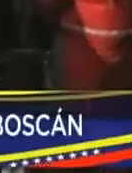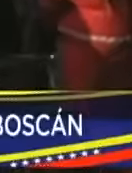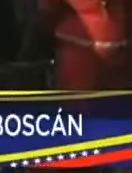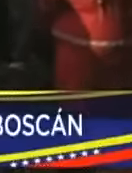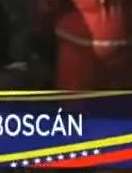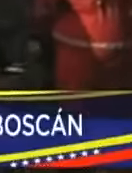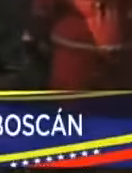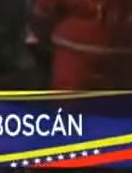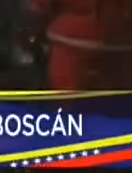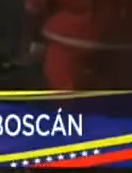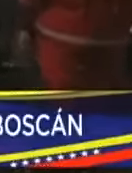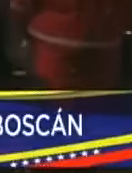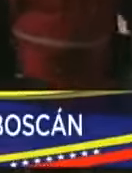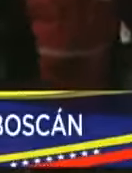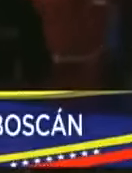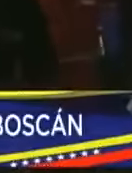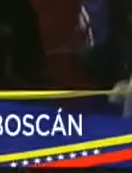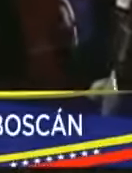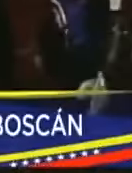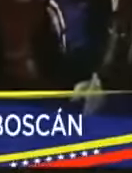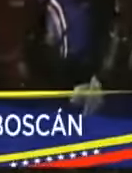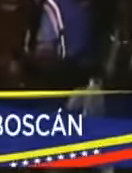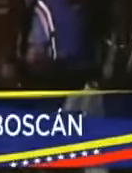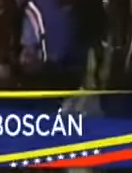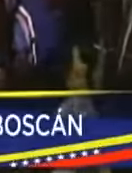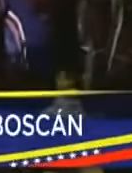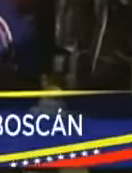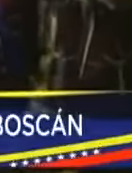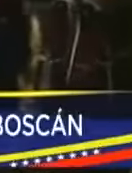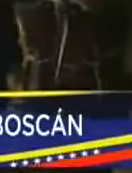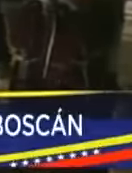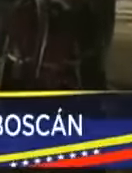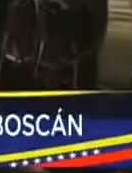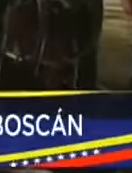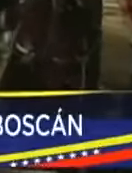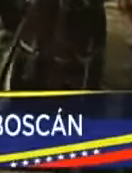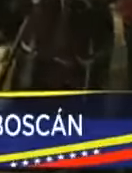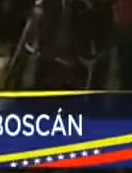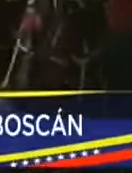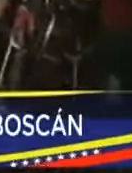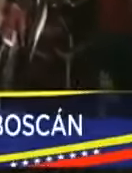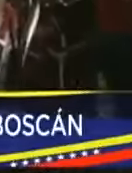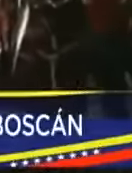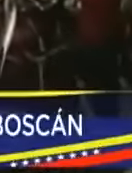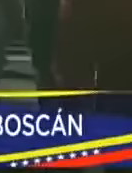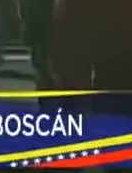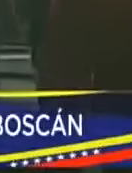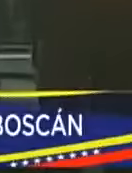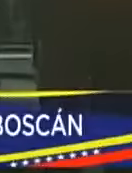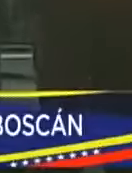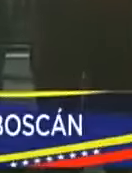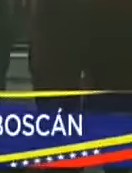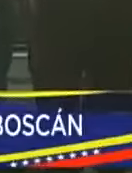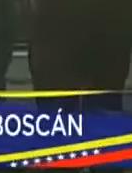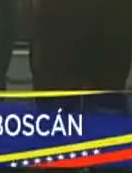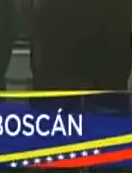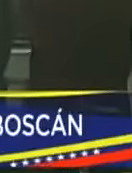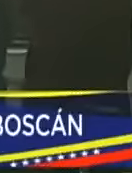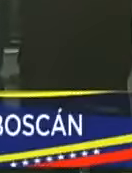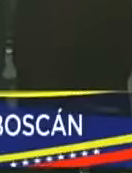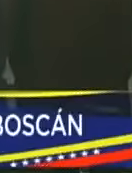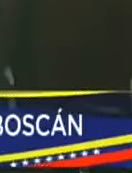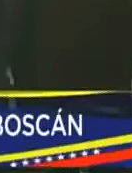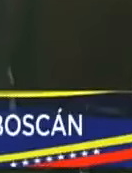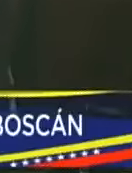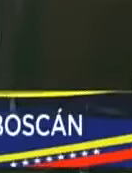paralelo, ya hoy podemos declarar que hemos exportado 102 buques a Estados